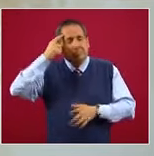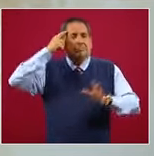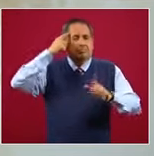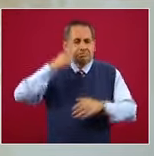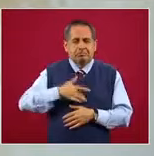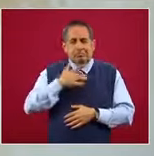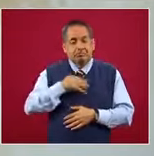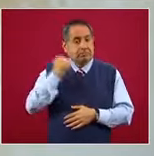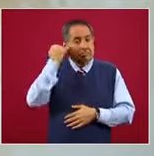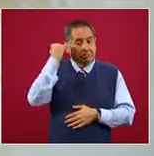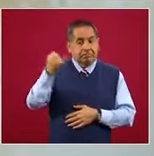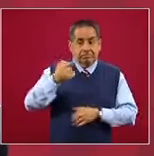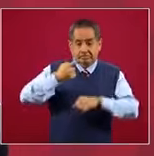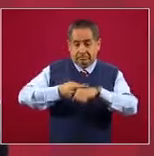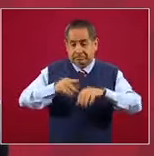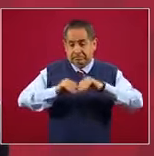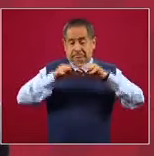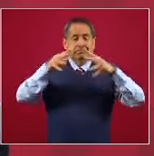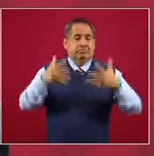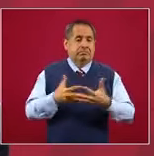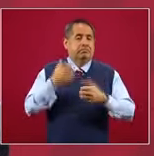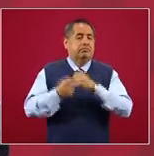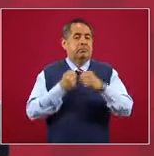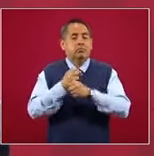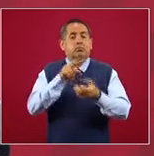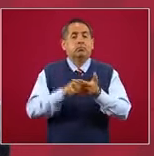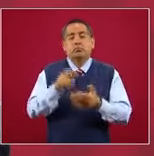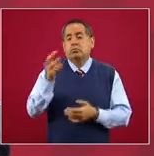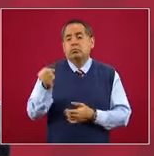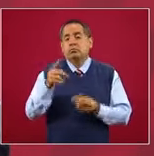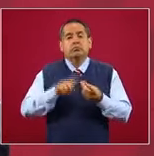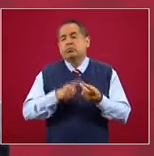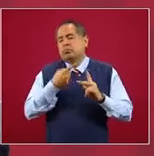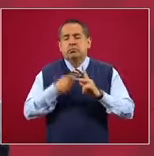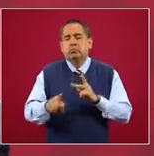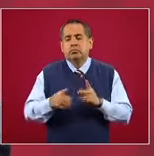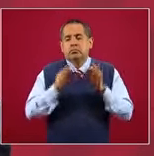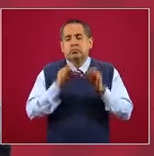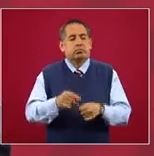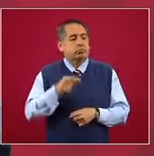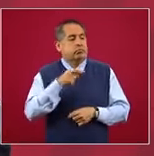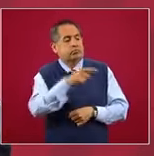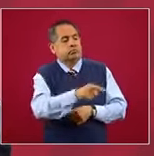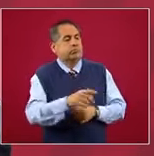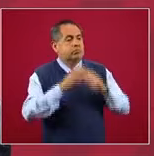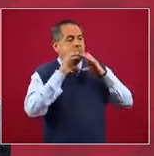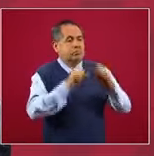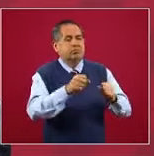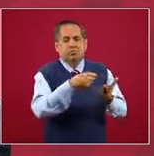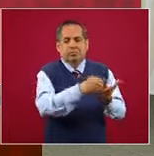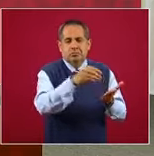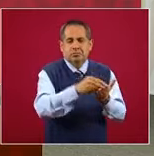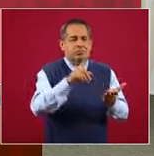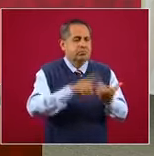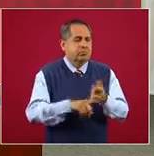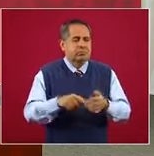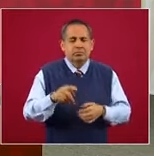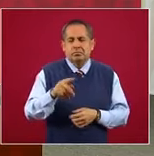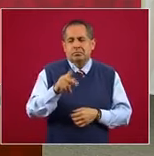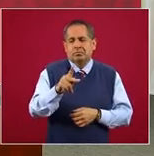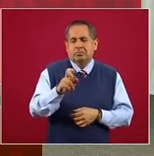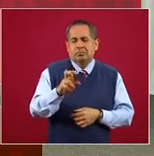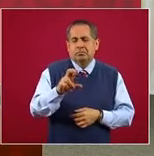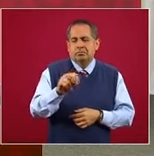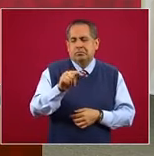ustedes, la idea de que la pandemia de influenza 2009 había iniciado en unas granjas porcinas en Perote,